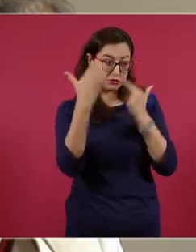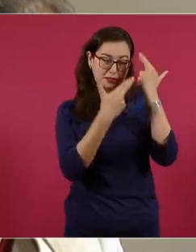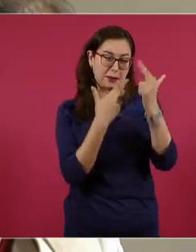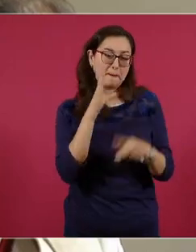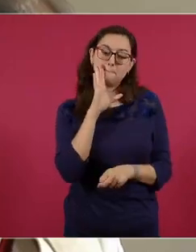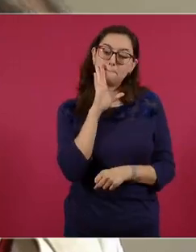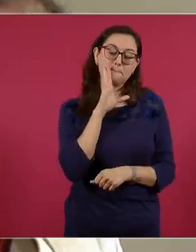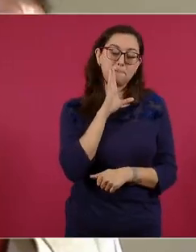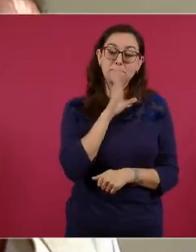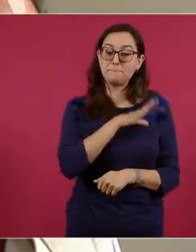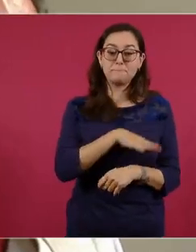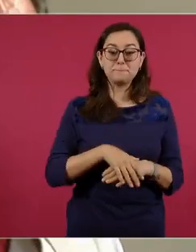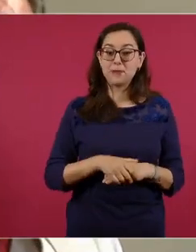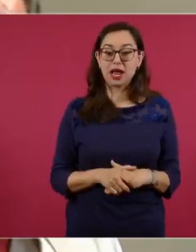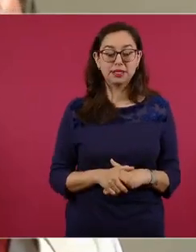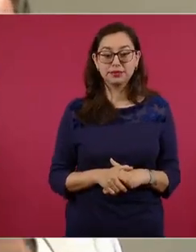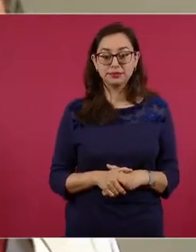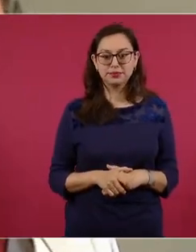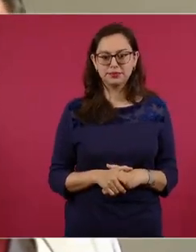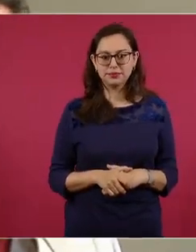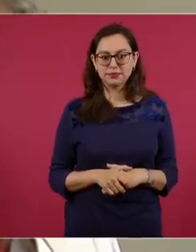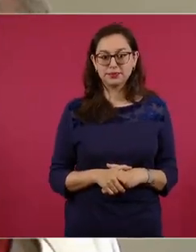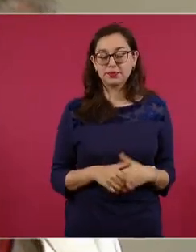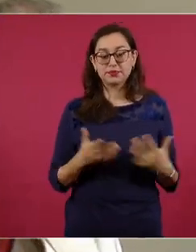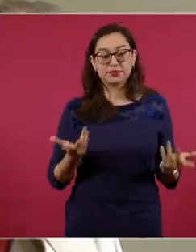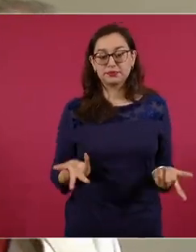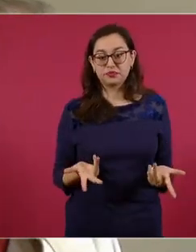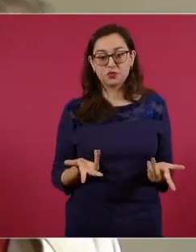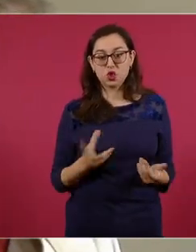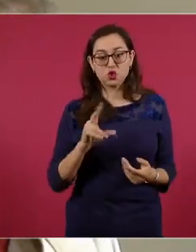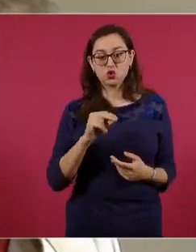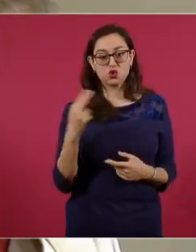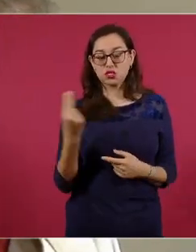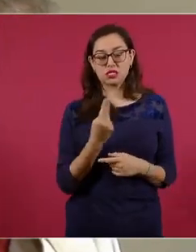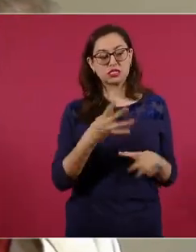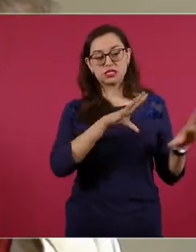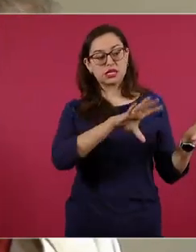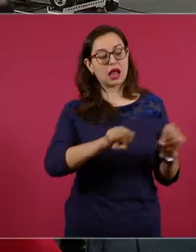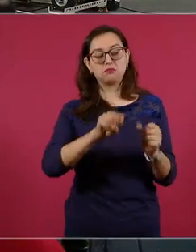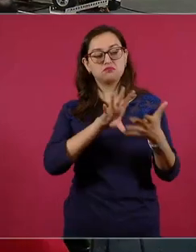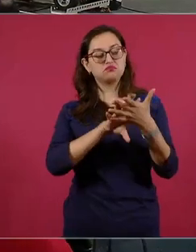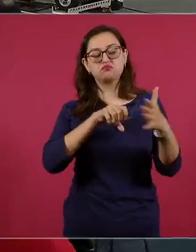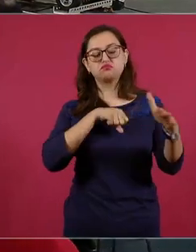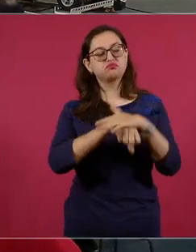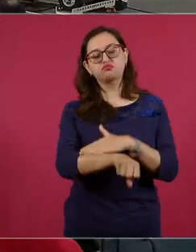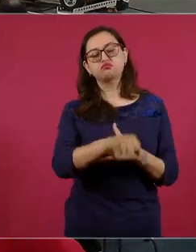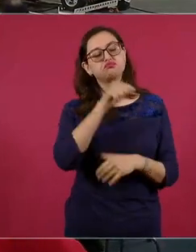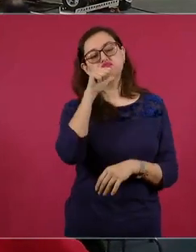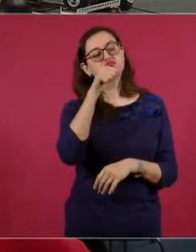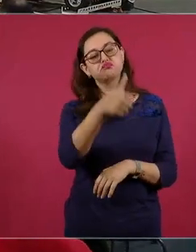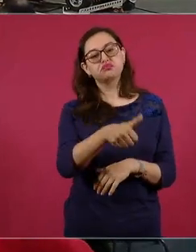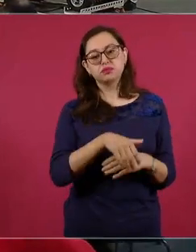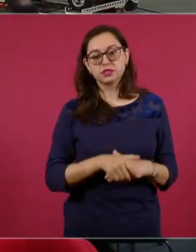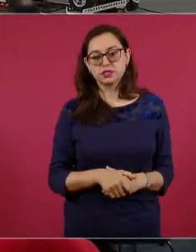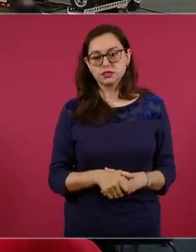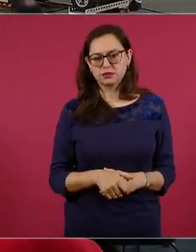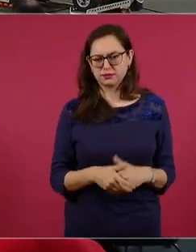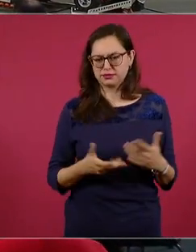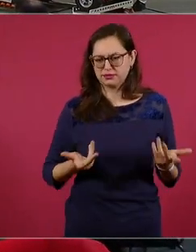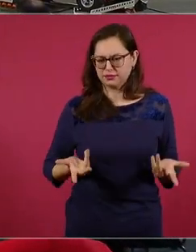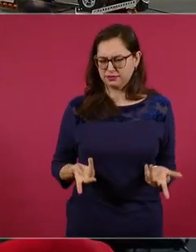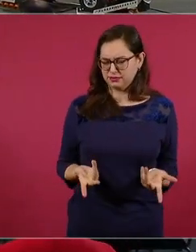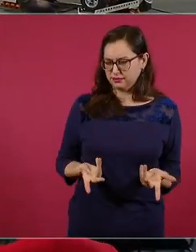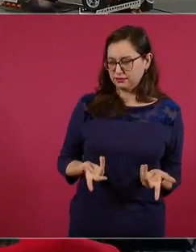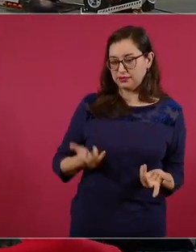faltó irracionalidad y no era necesaria la detención, es lo que dijo el juez. Entonces, el jefe de gobierno